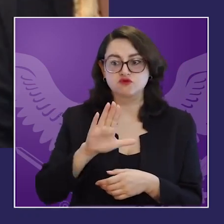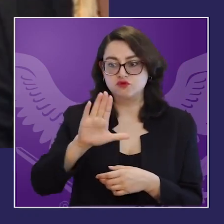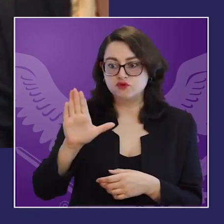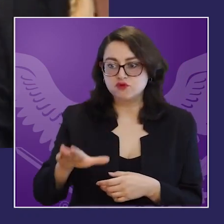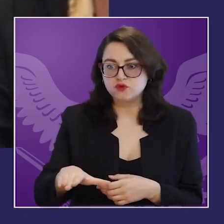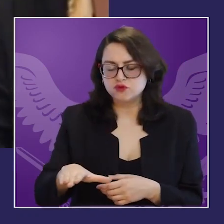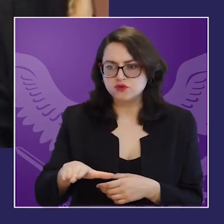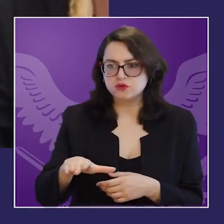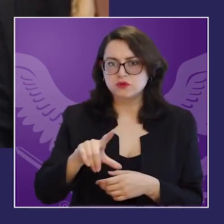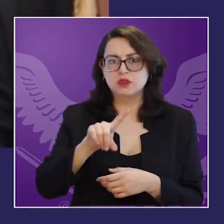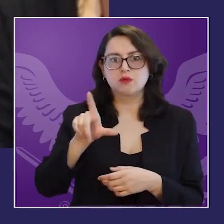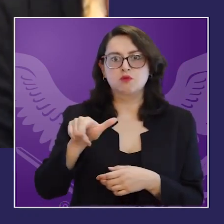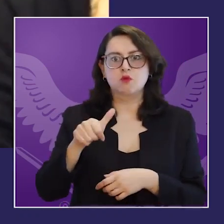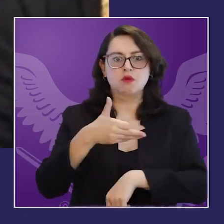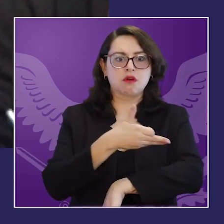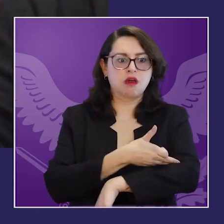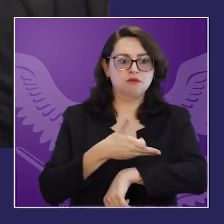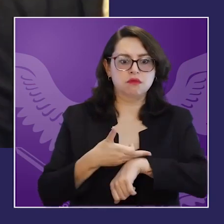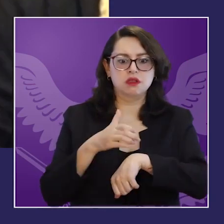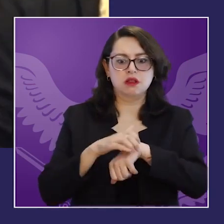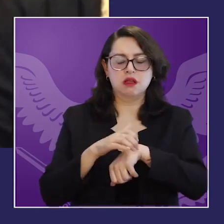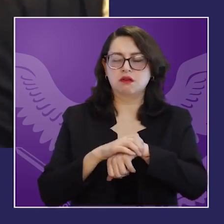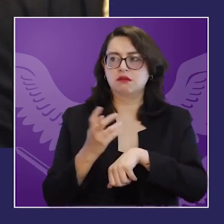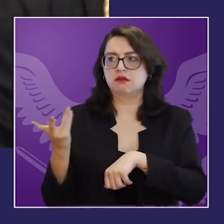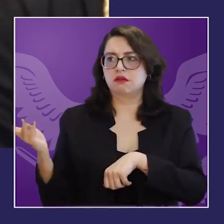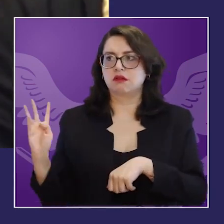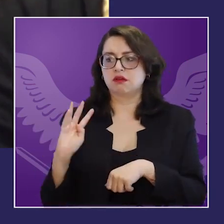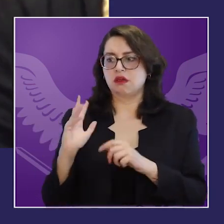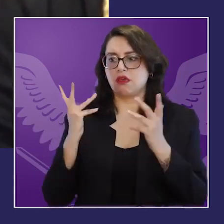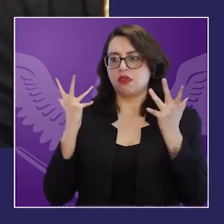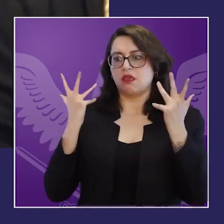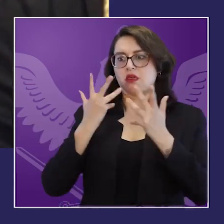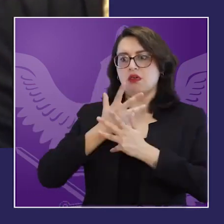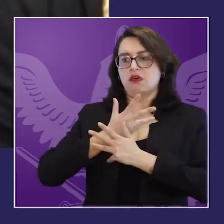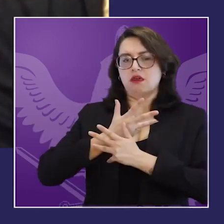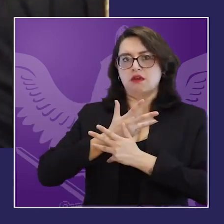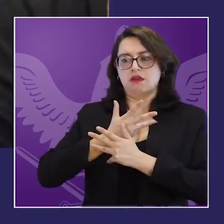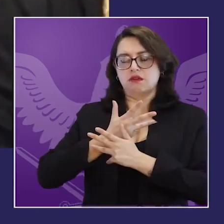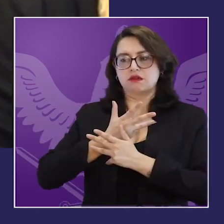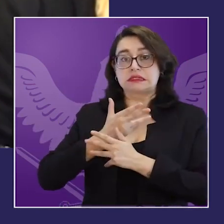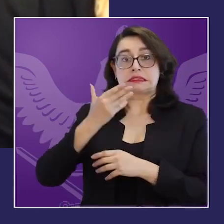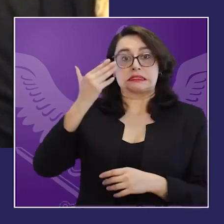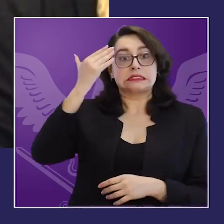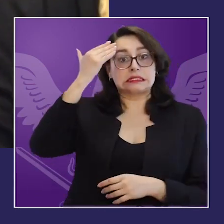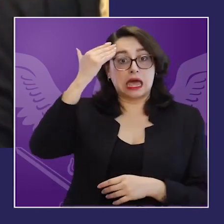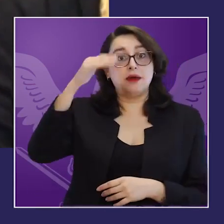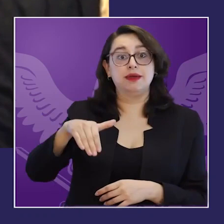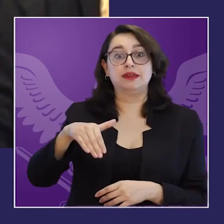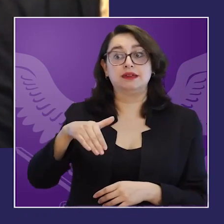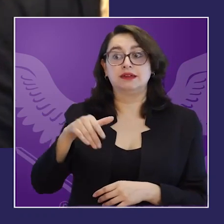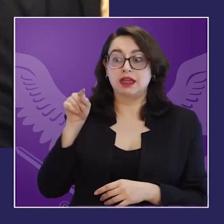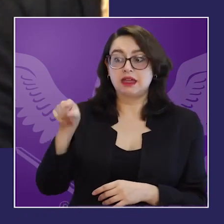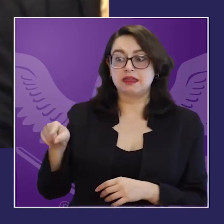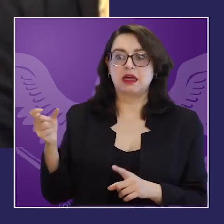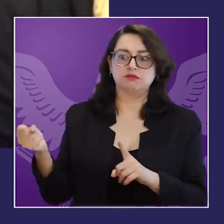que estaban a su alrededor sabían que estaban viviendo violencia. Y entonces no solo es lo